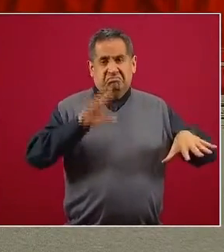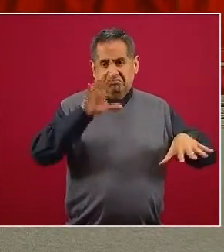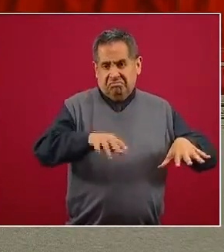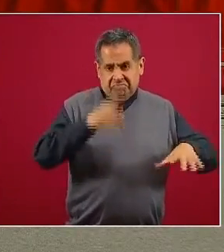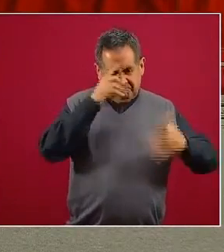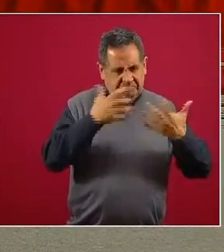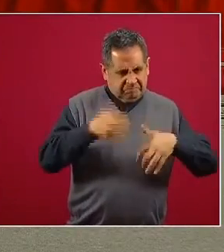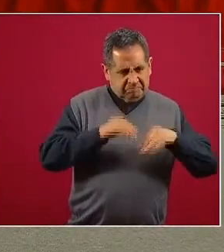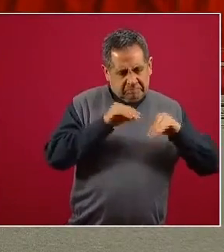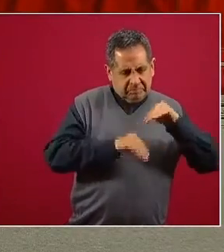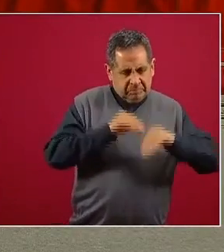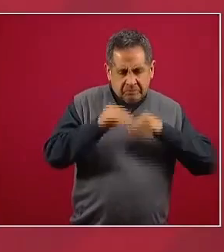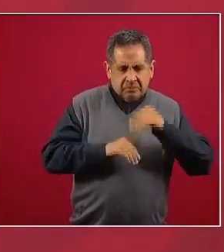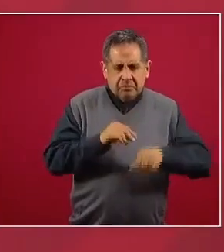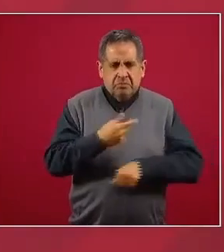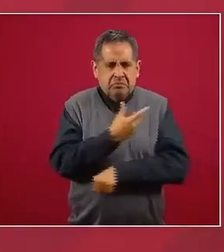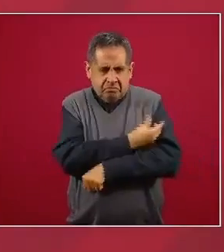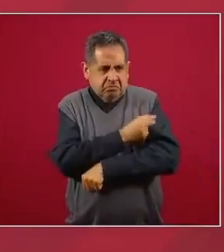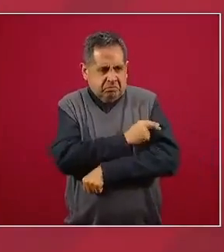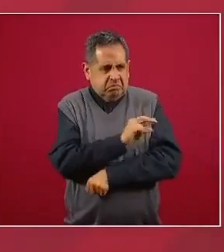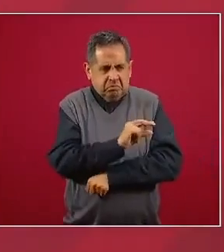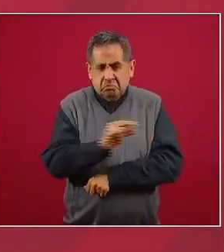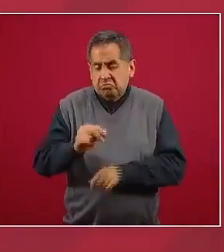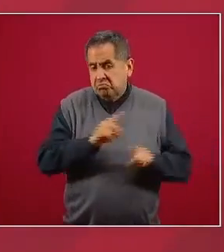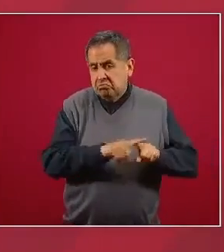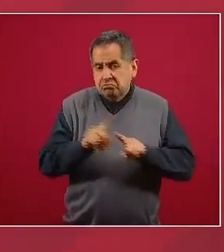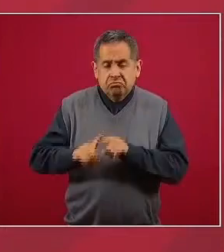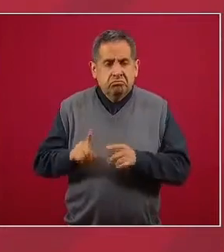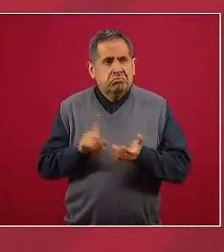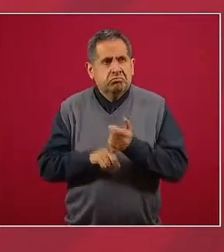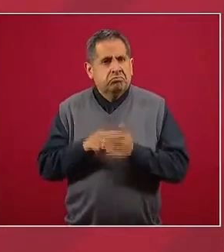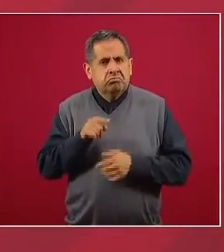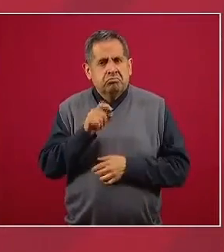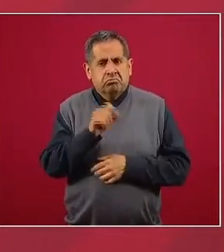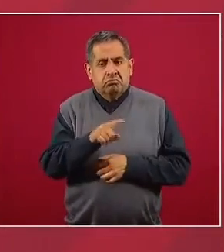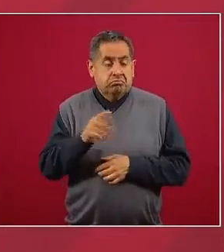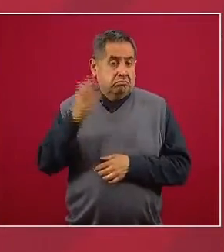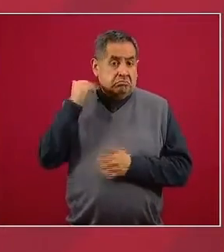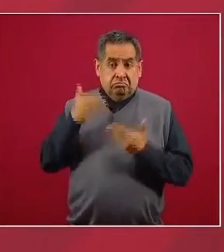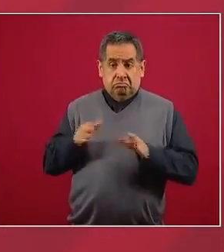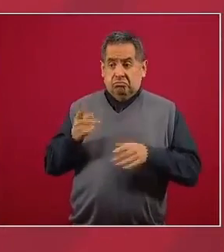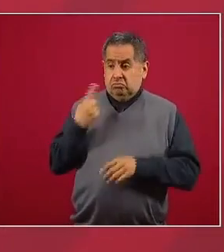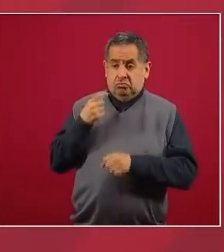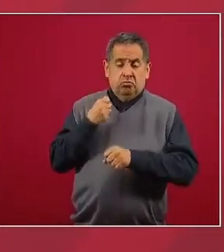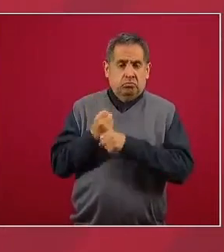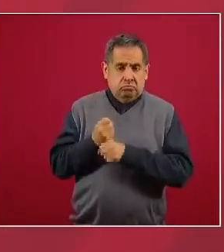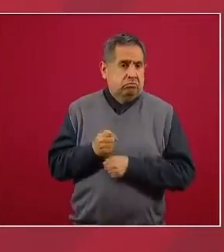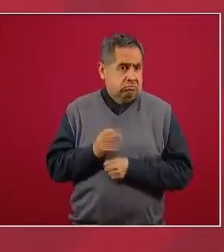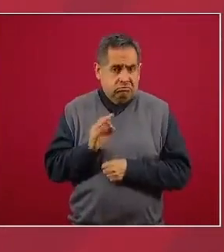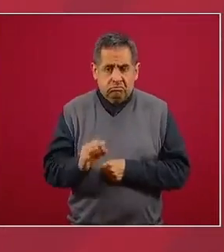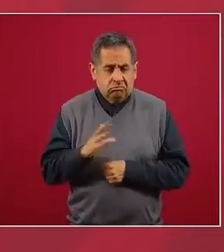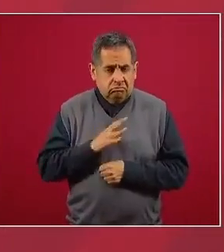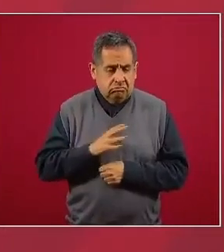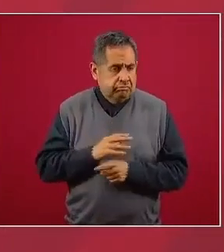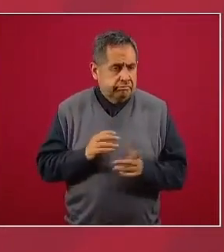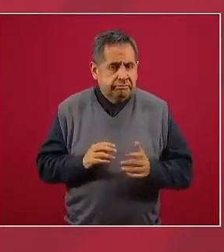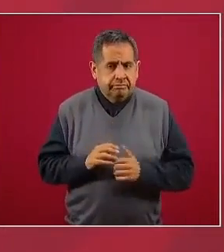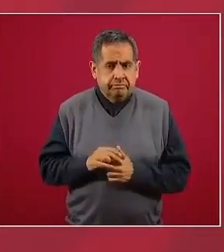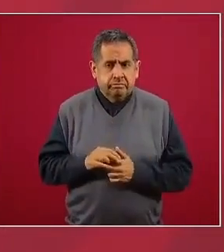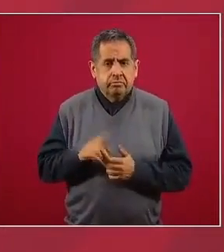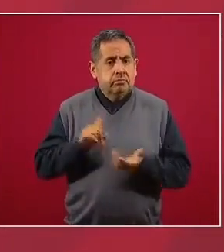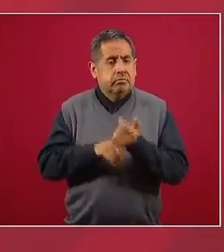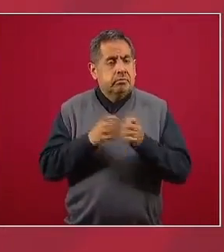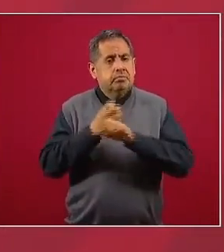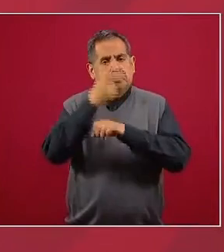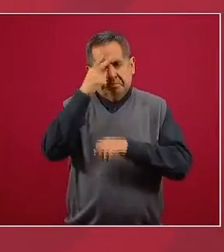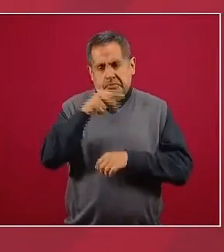de fabricación de vacunas y otros fármacos que estableció o abrió justo el año pasado en el